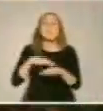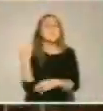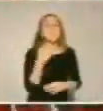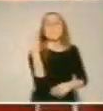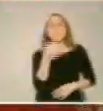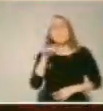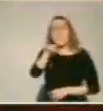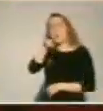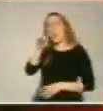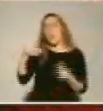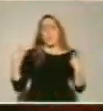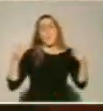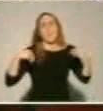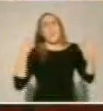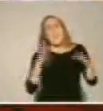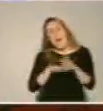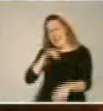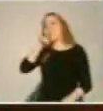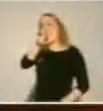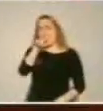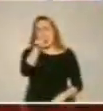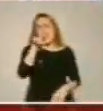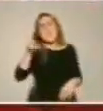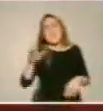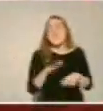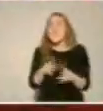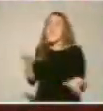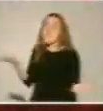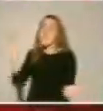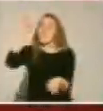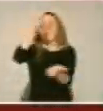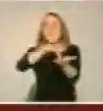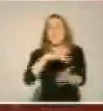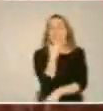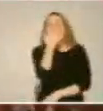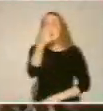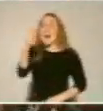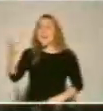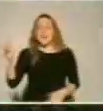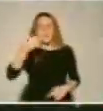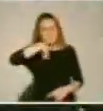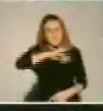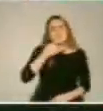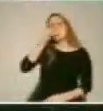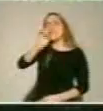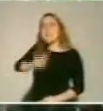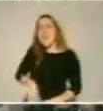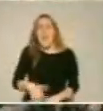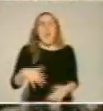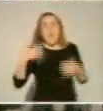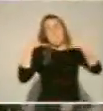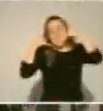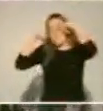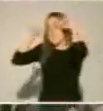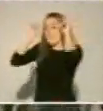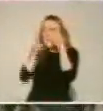Hacerte disfrutar para ti, que ha llegado el carnaval. Y somos